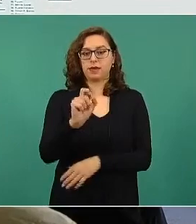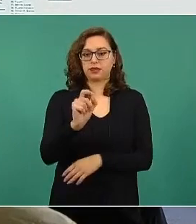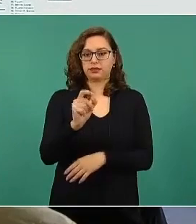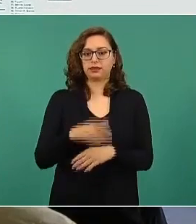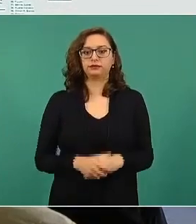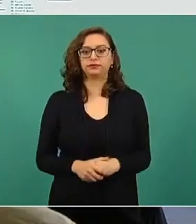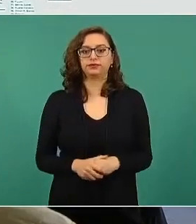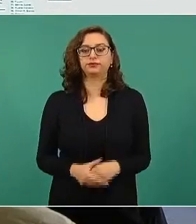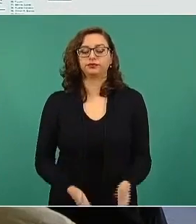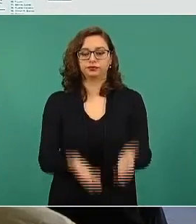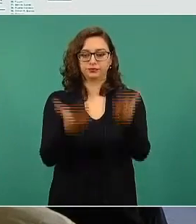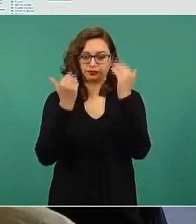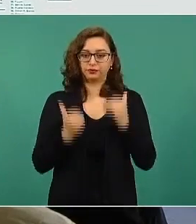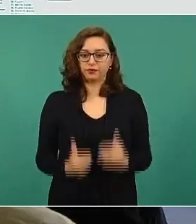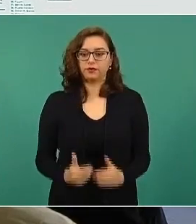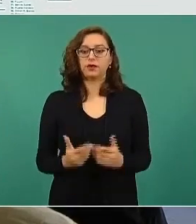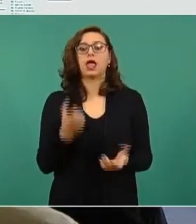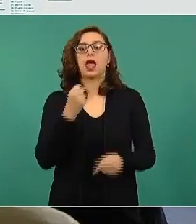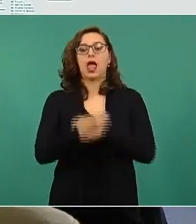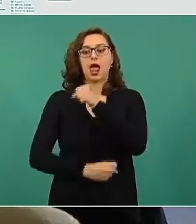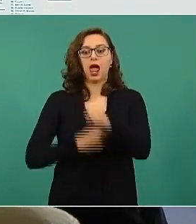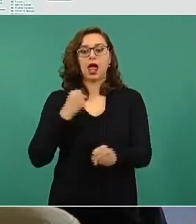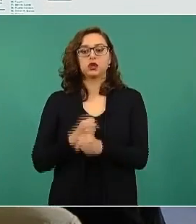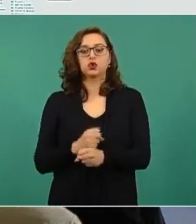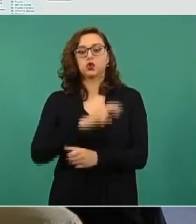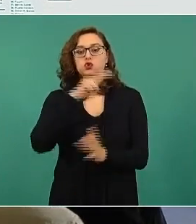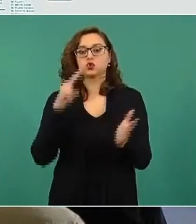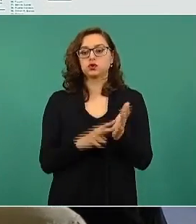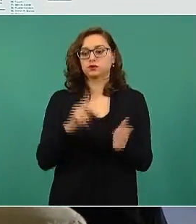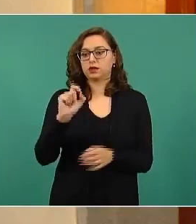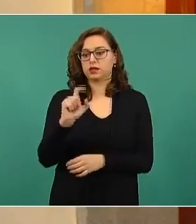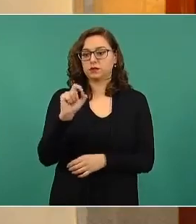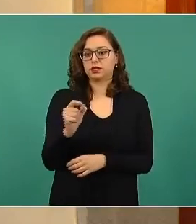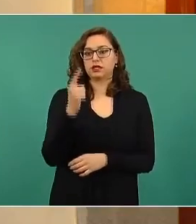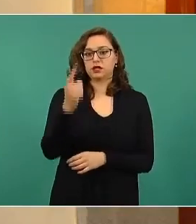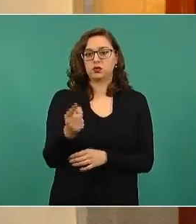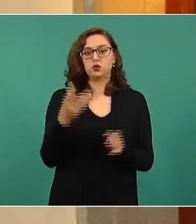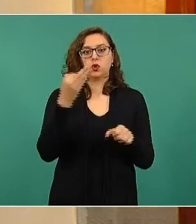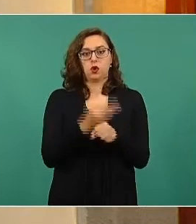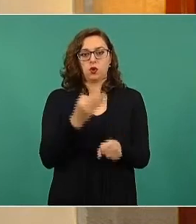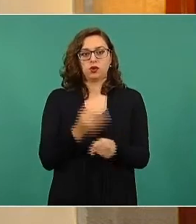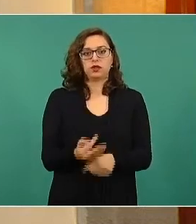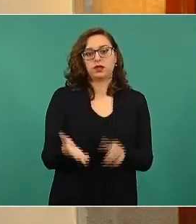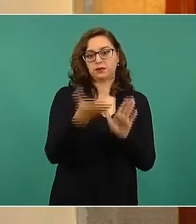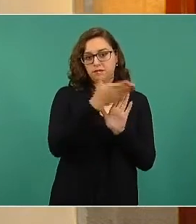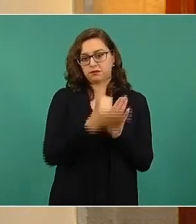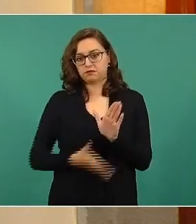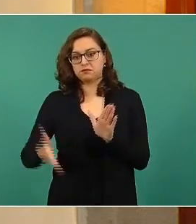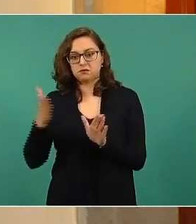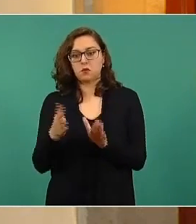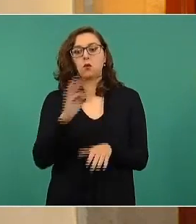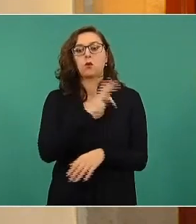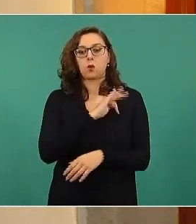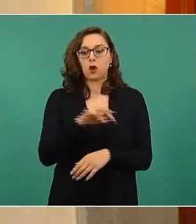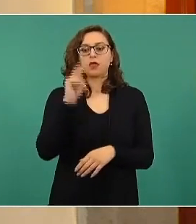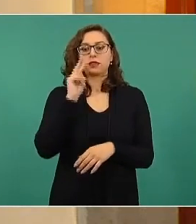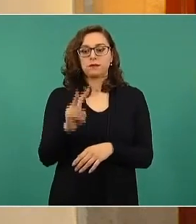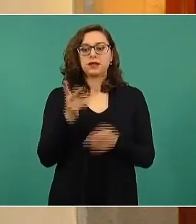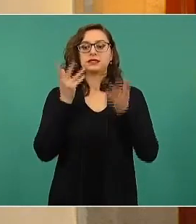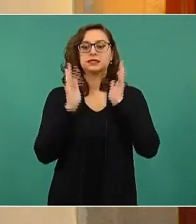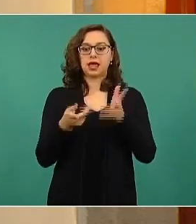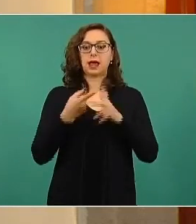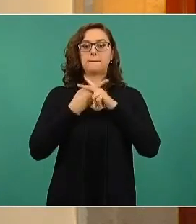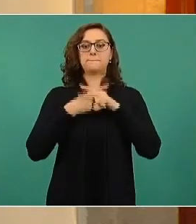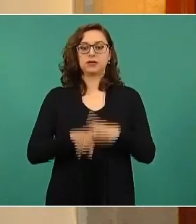Siguiente lámina es lo que corresponde en la parte ya de este año. Como podrán ver, pues bueno, nos vamos reforzando todavía más lo